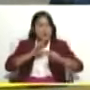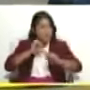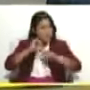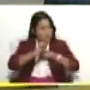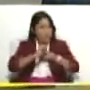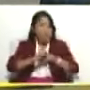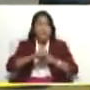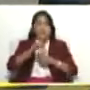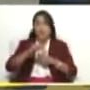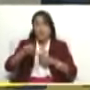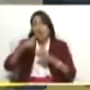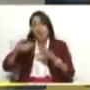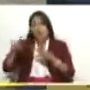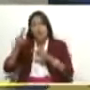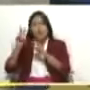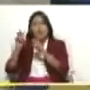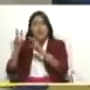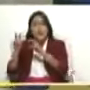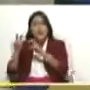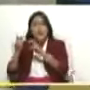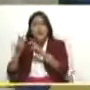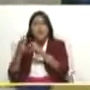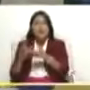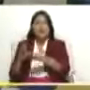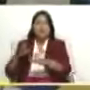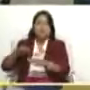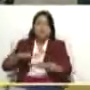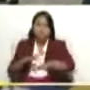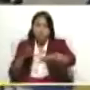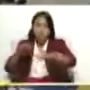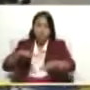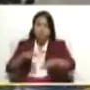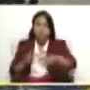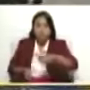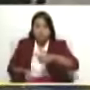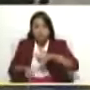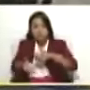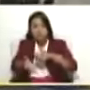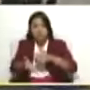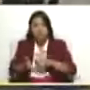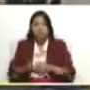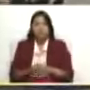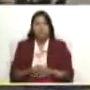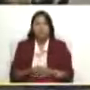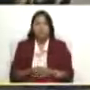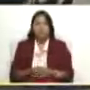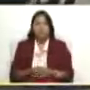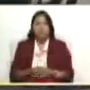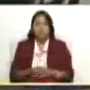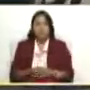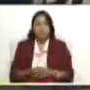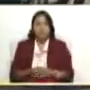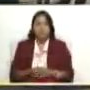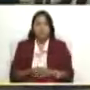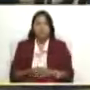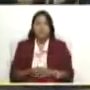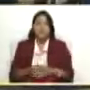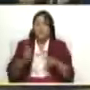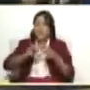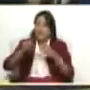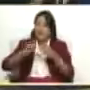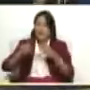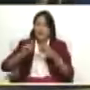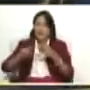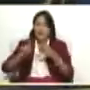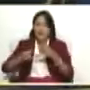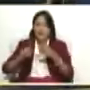exhibieron modalidades deportivas como el esquí acuático los bolos El squash o pelota basca alun de las disciplinas